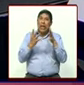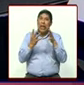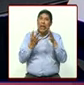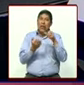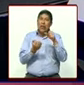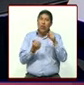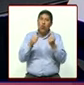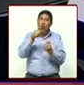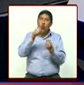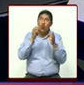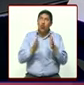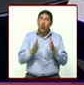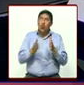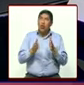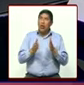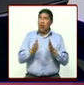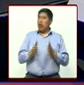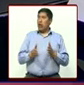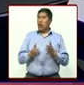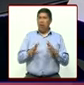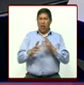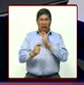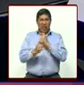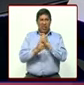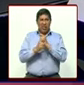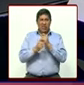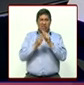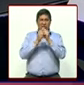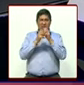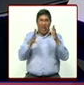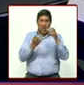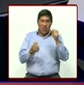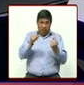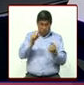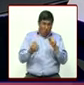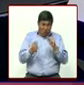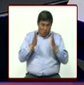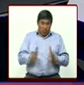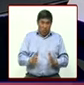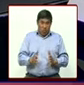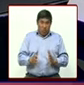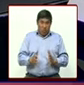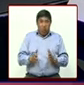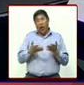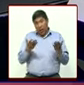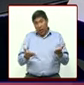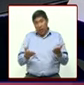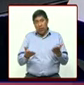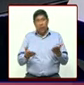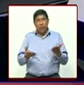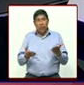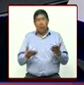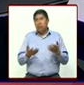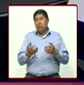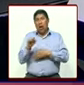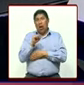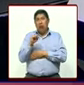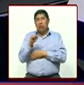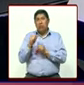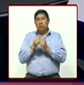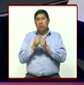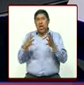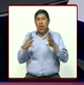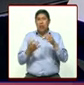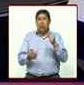hablo? Ya hay taxis que son automatizados sin conductor. Hay automóviles también, como